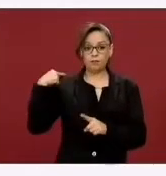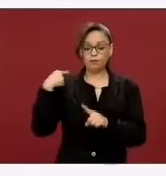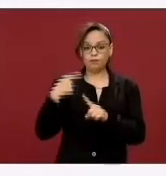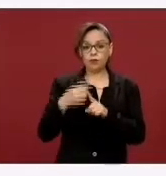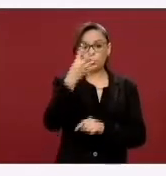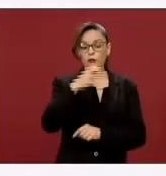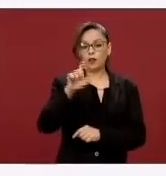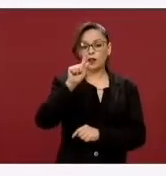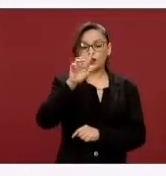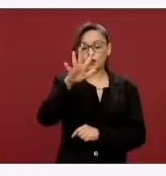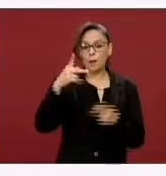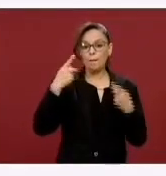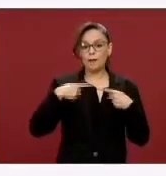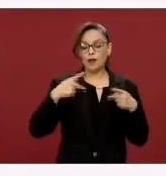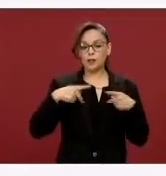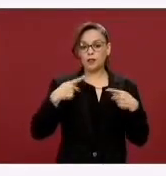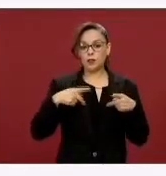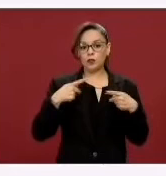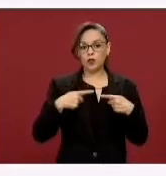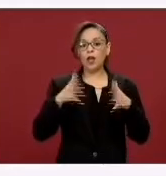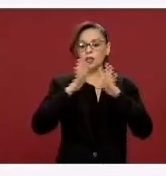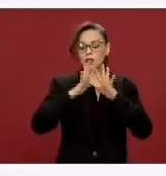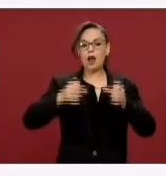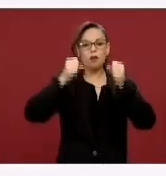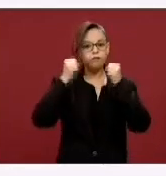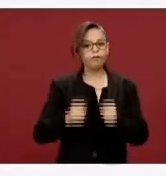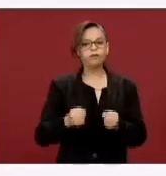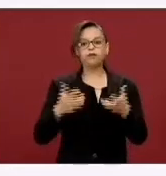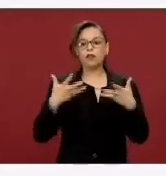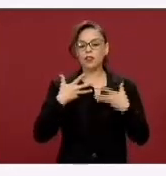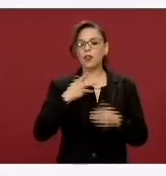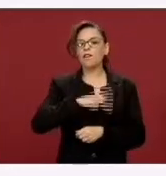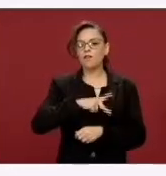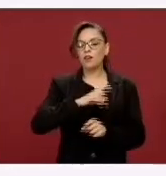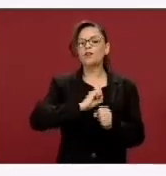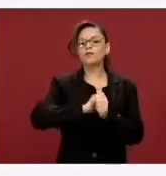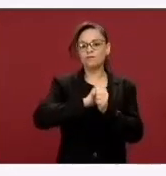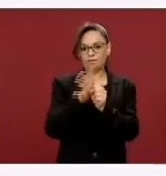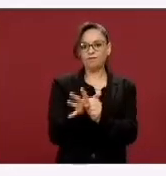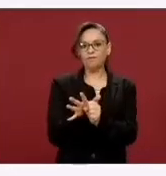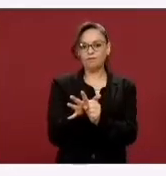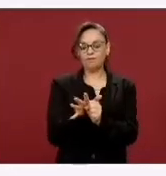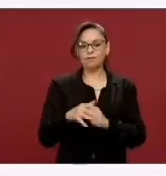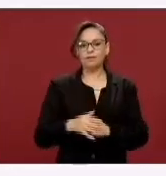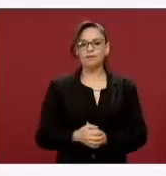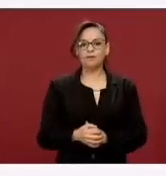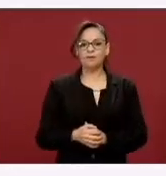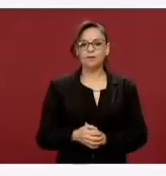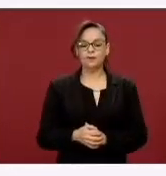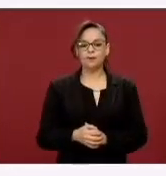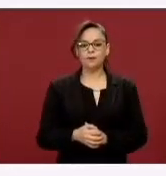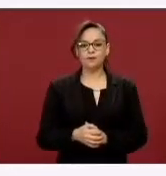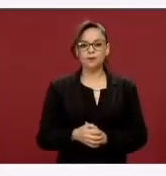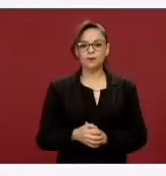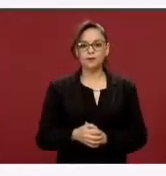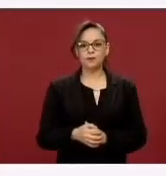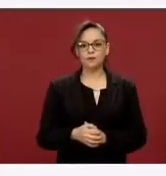475 personas en quienes se ha confirmado la infección por el virus y han tenido la enfermedad COVID.